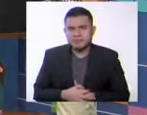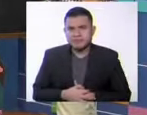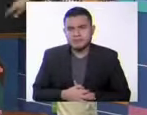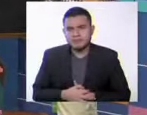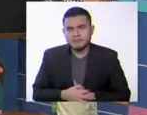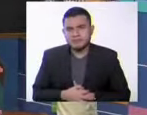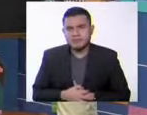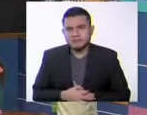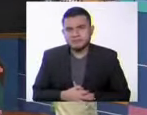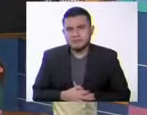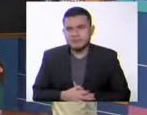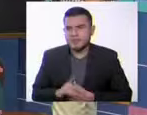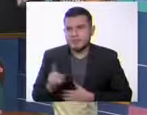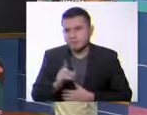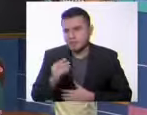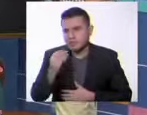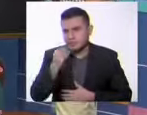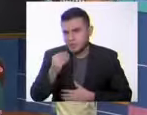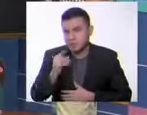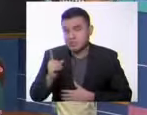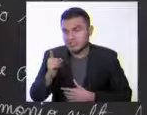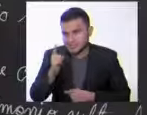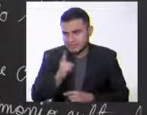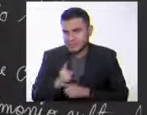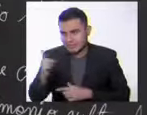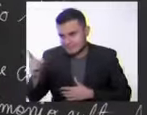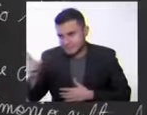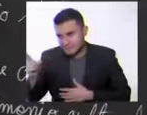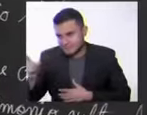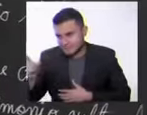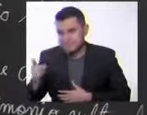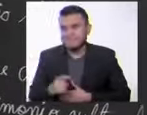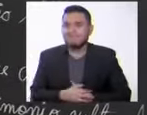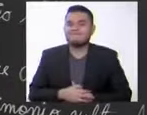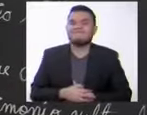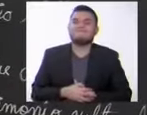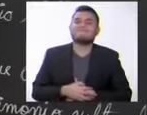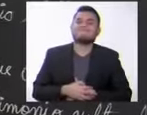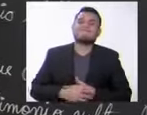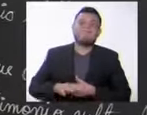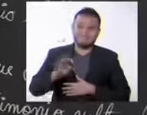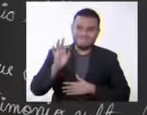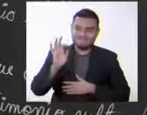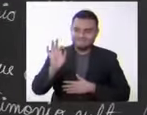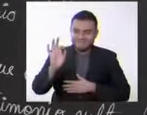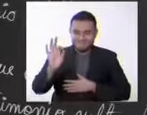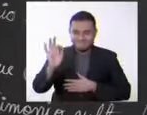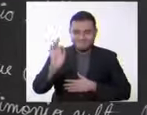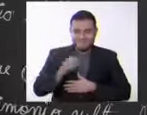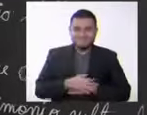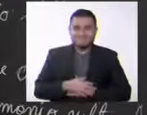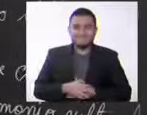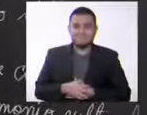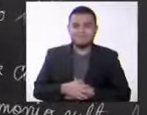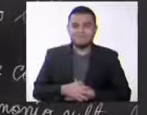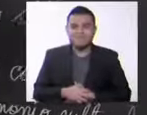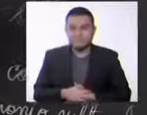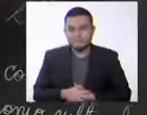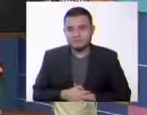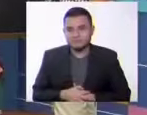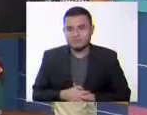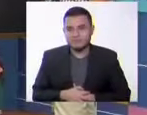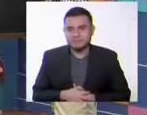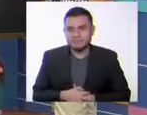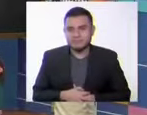Debe de ser la de no comer. ¿Ustedes pusieron esa en casa? ¡Sí! Muy bien, entonces es no comer. Así